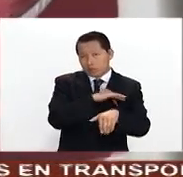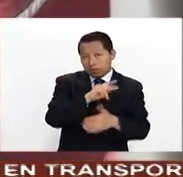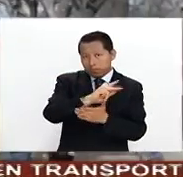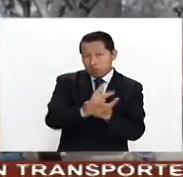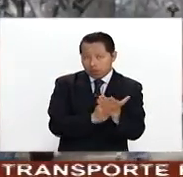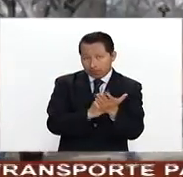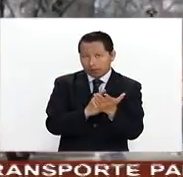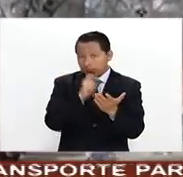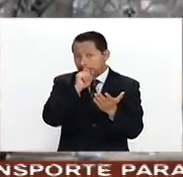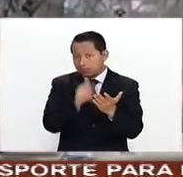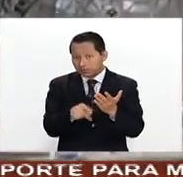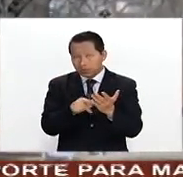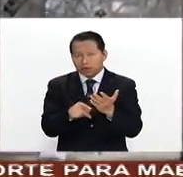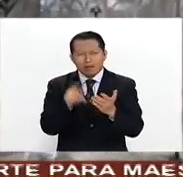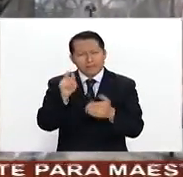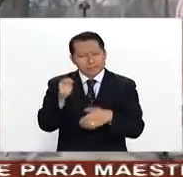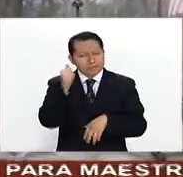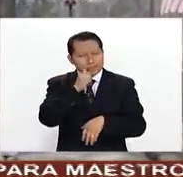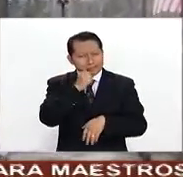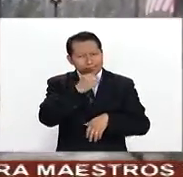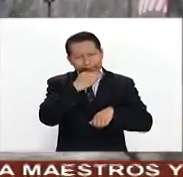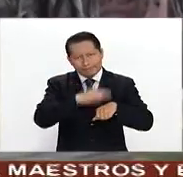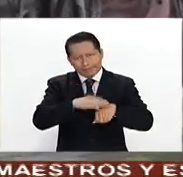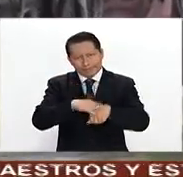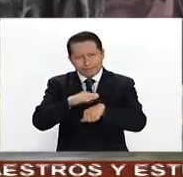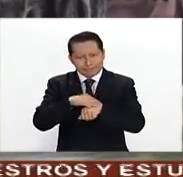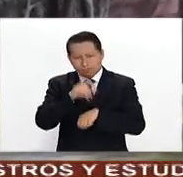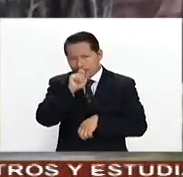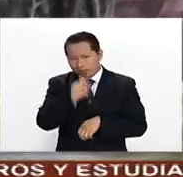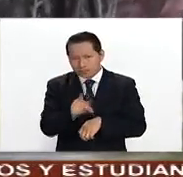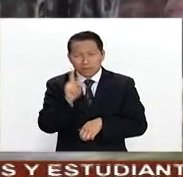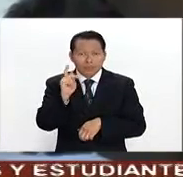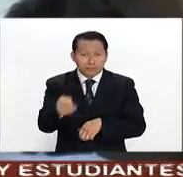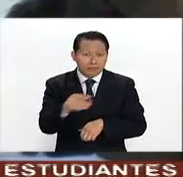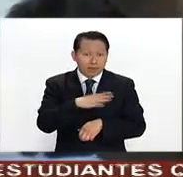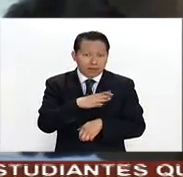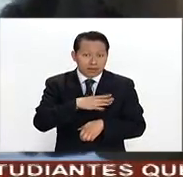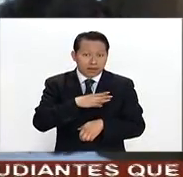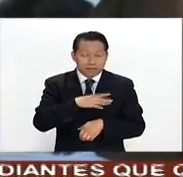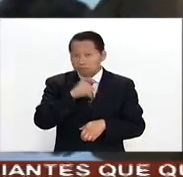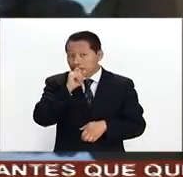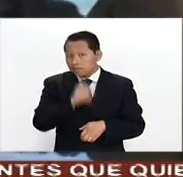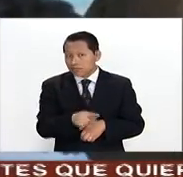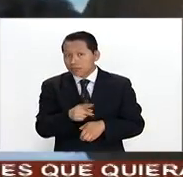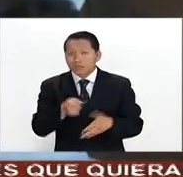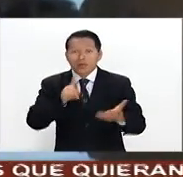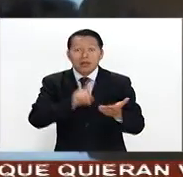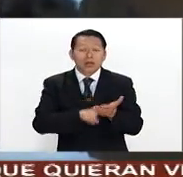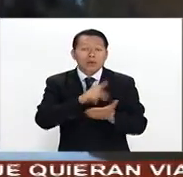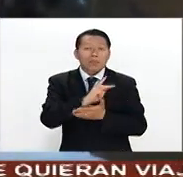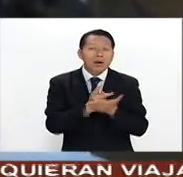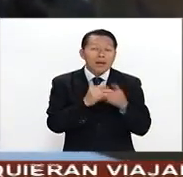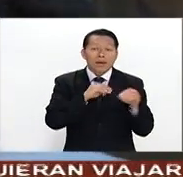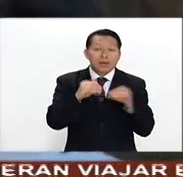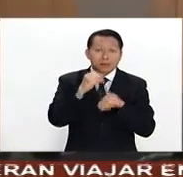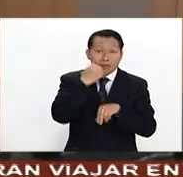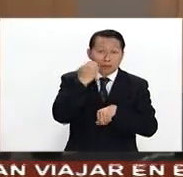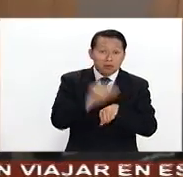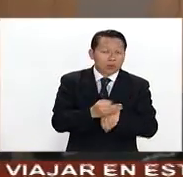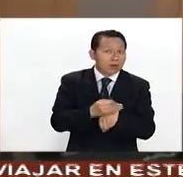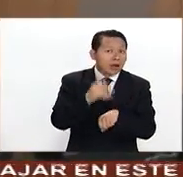programa. Y, bueno, siempre se le especifica al alumno que el hecho de que estén dentro del programa de movilidad no es